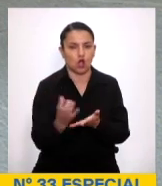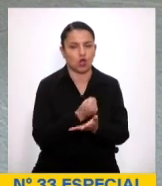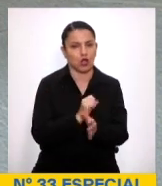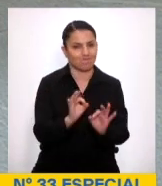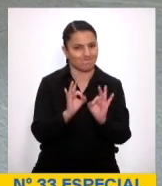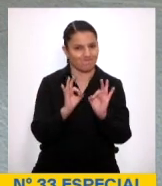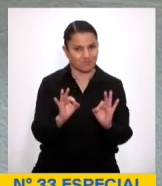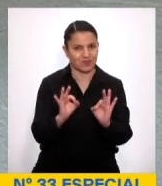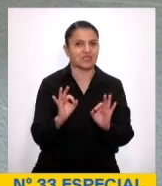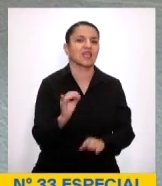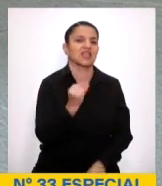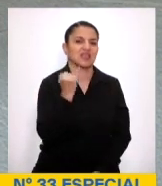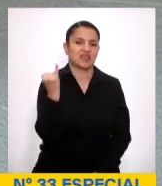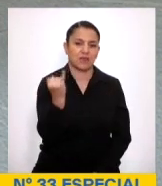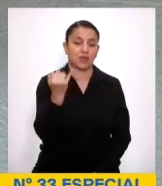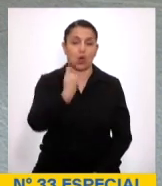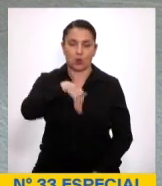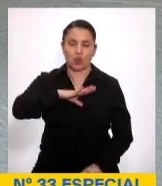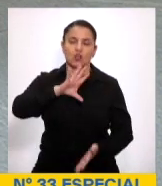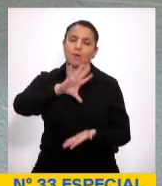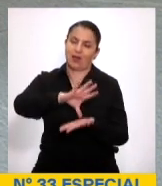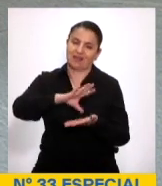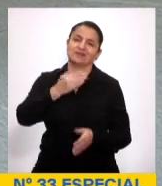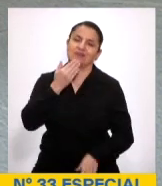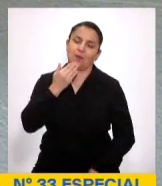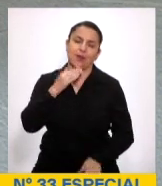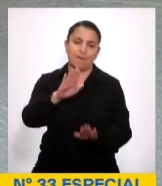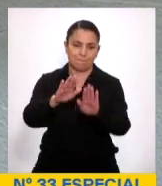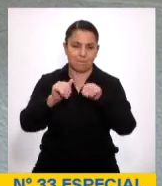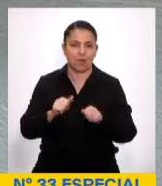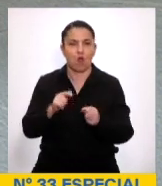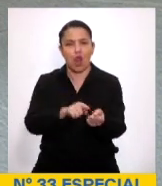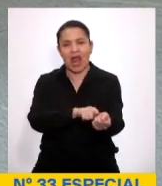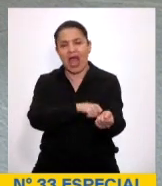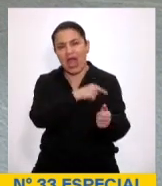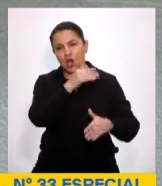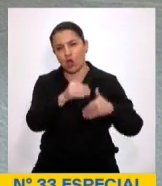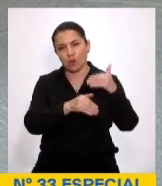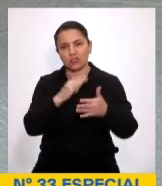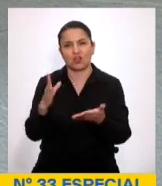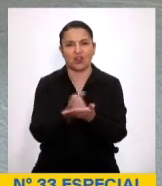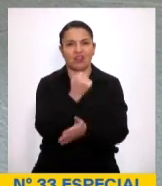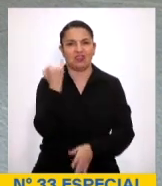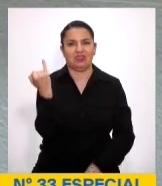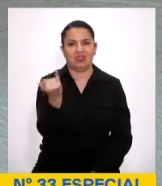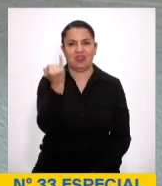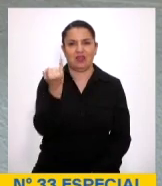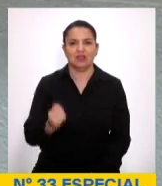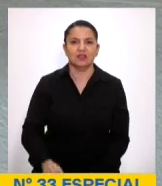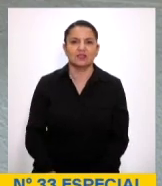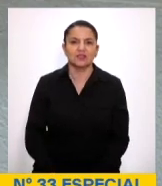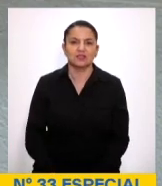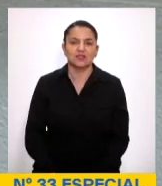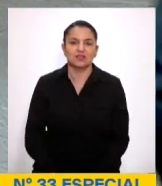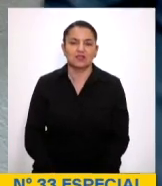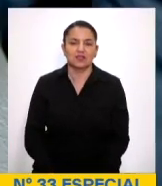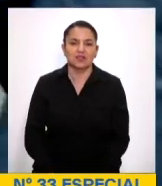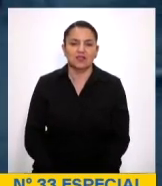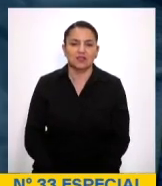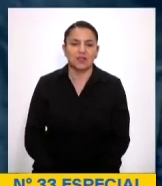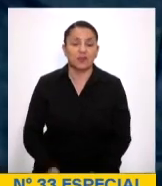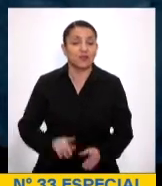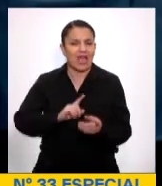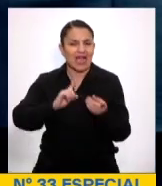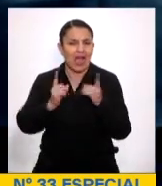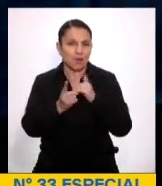Independencia nuestro país así también lo supo durante el largo proceso de consolidación de la independencia como decíamos los cambios fueron